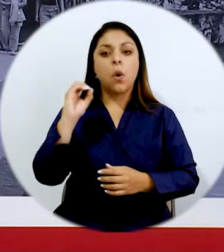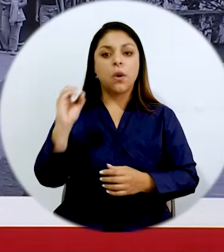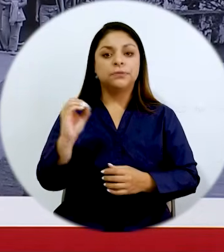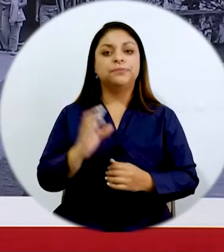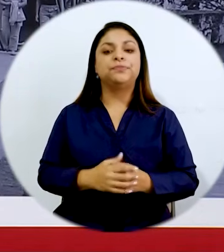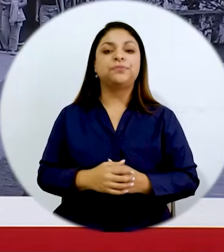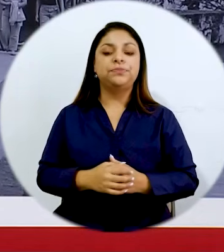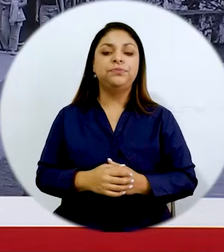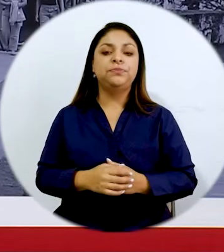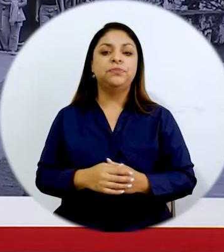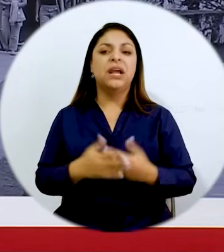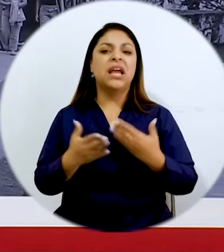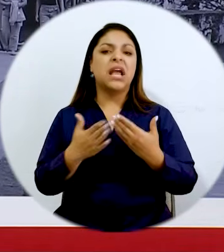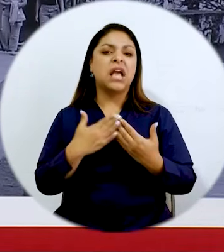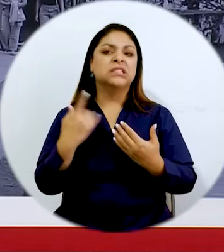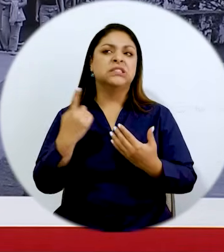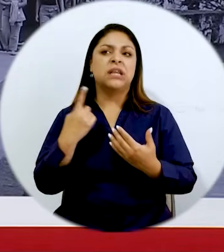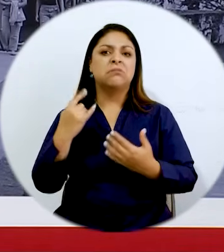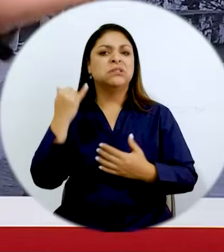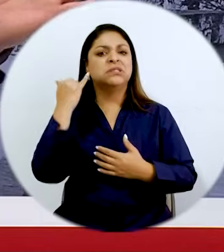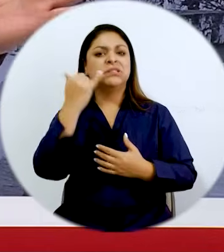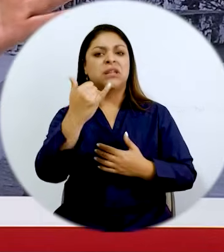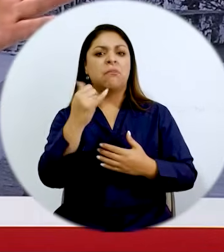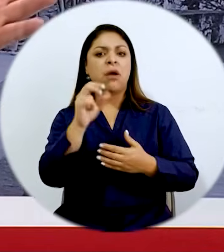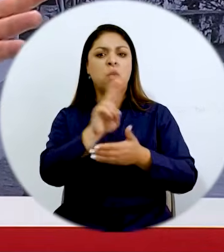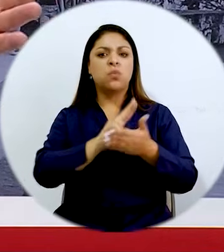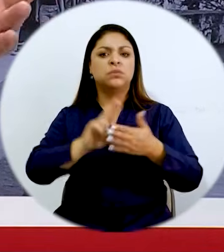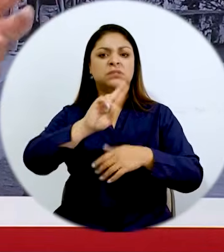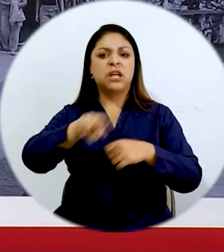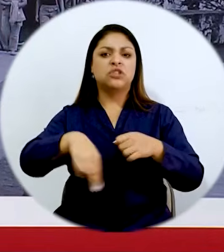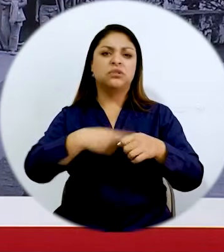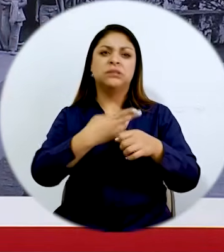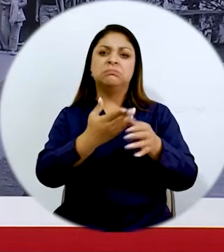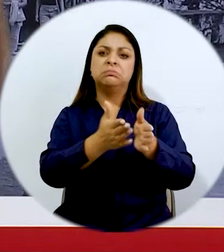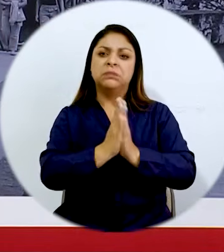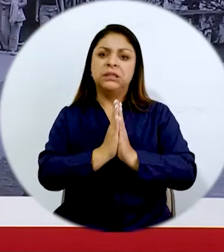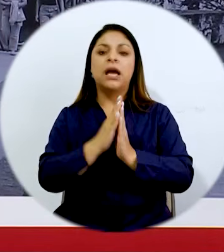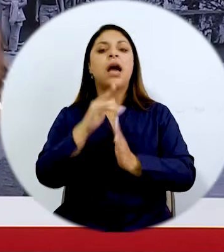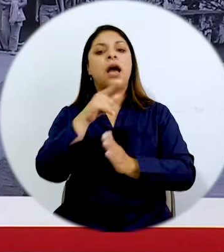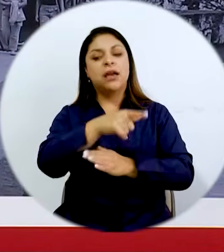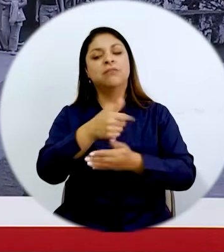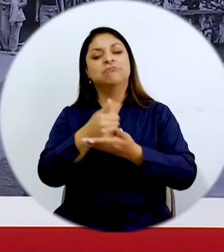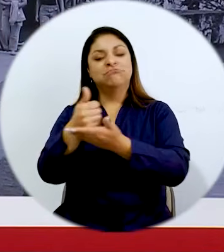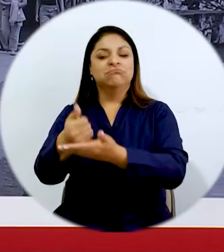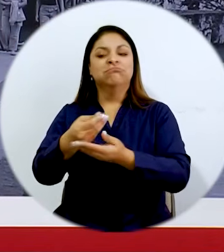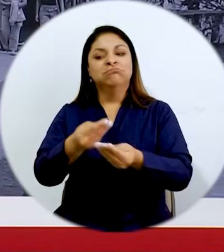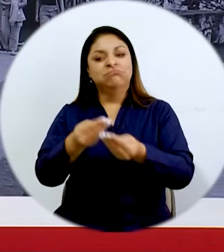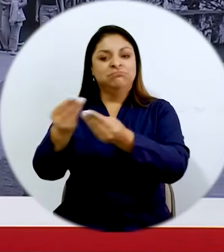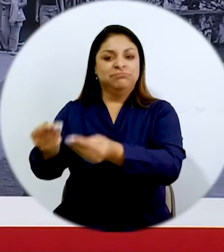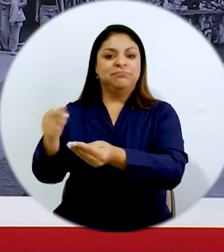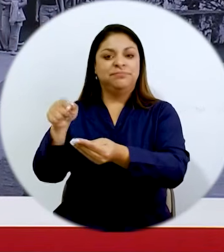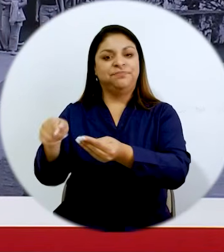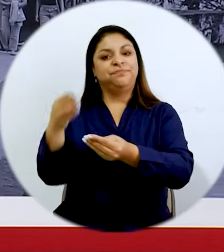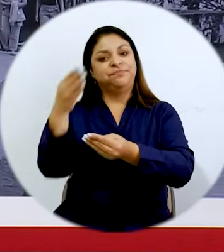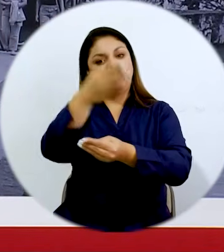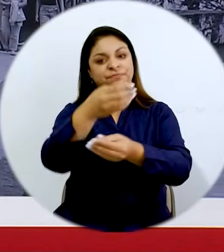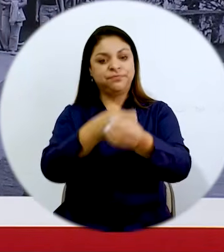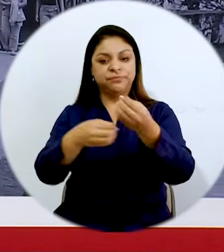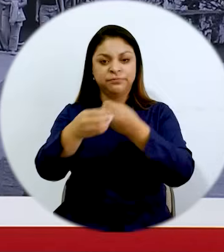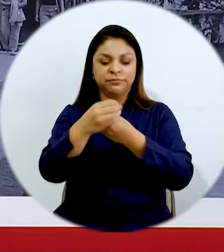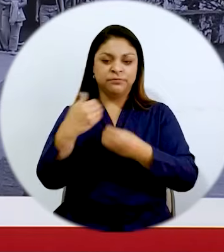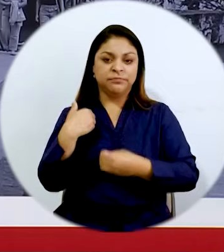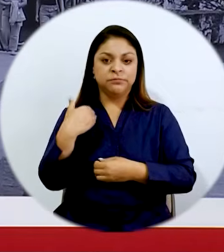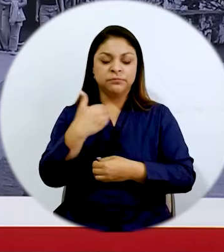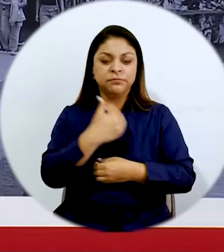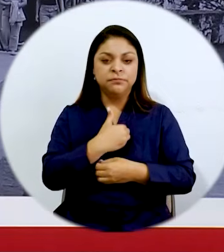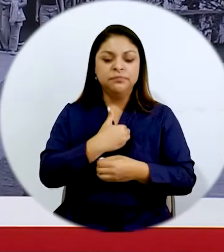o pues usualmente llaman a cualquier número de la Universidad Nacional y ahí los orientan hacia nuestras